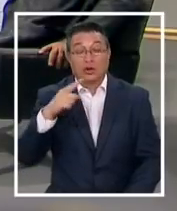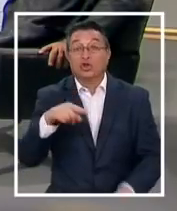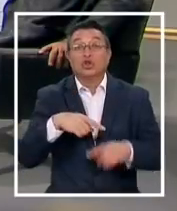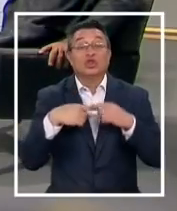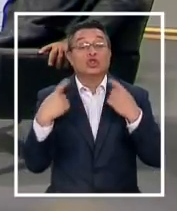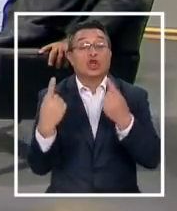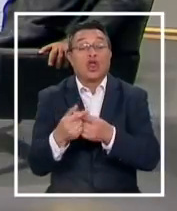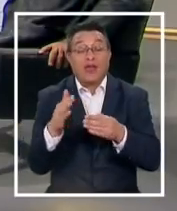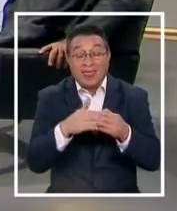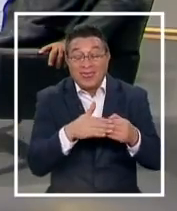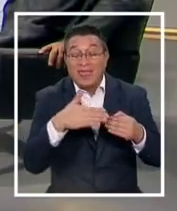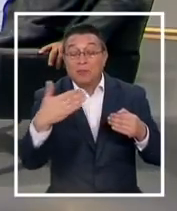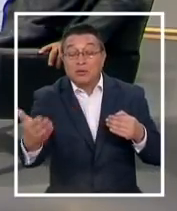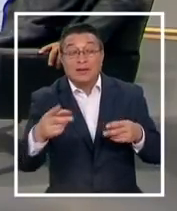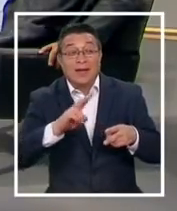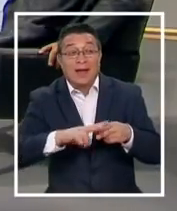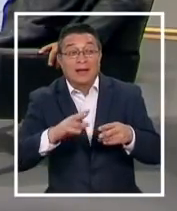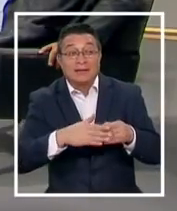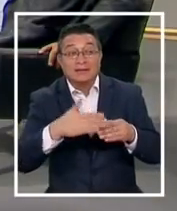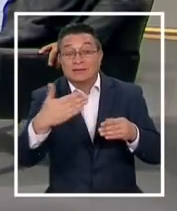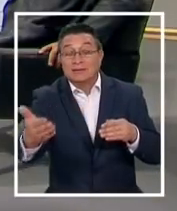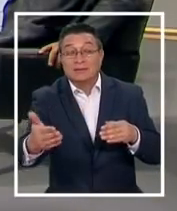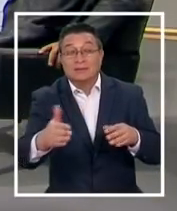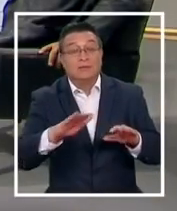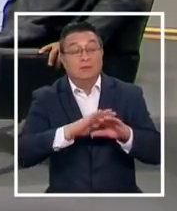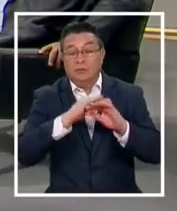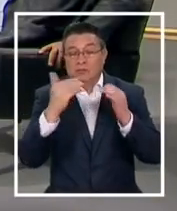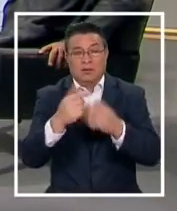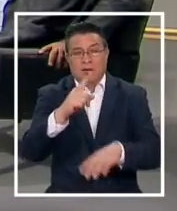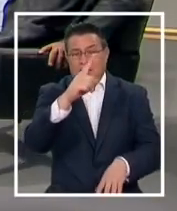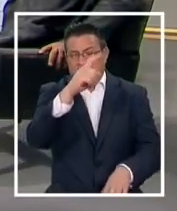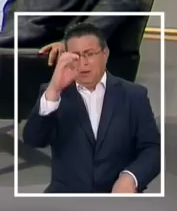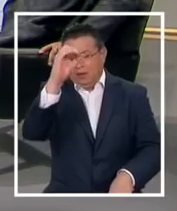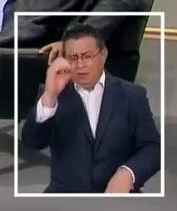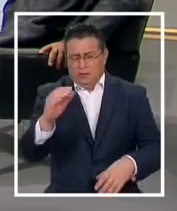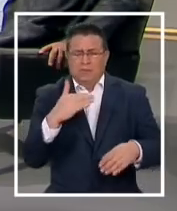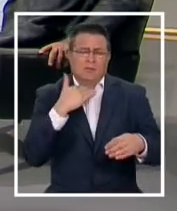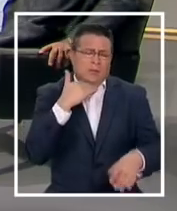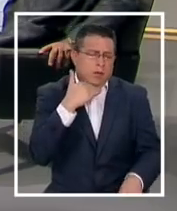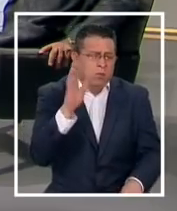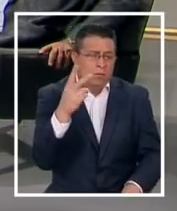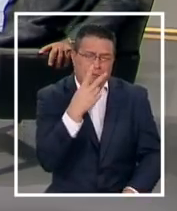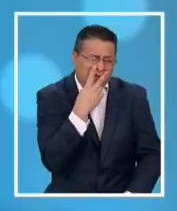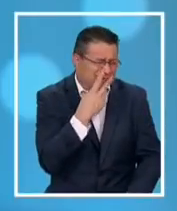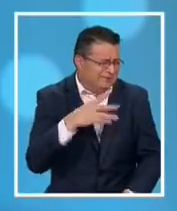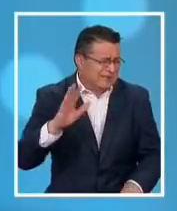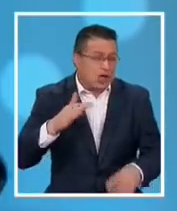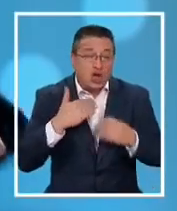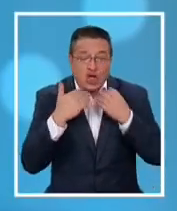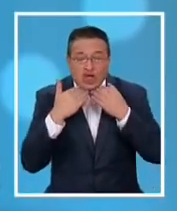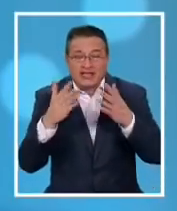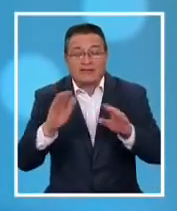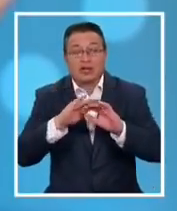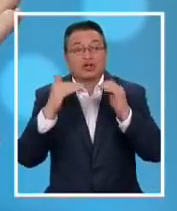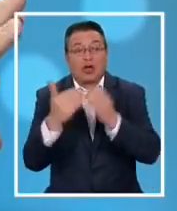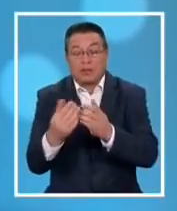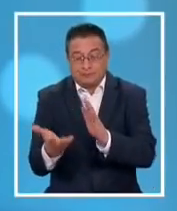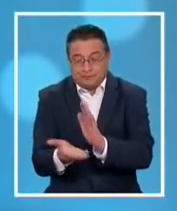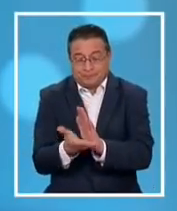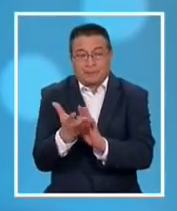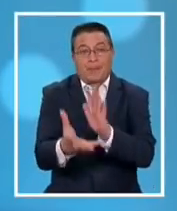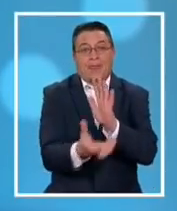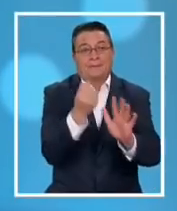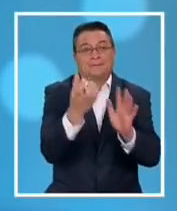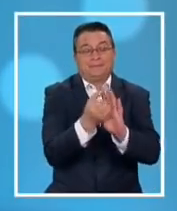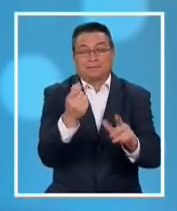después es completamente inútil desde el punto de vista del progreso de los retiros. Yo